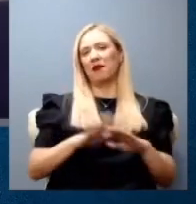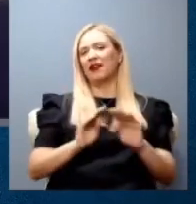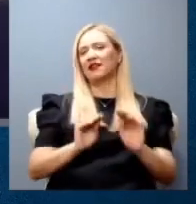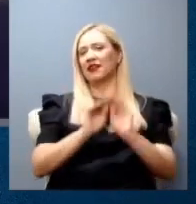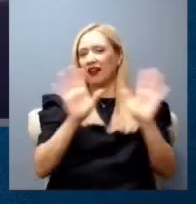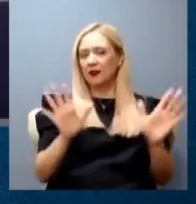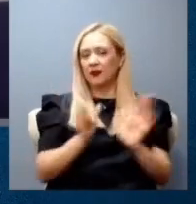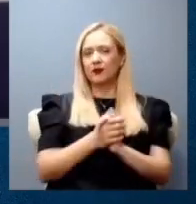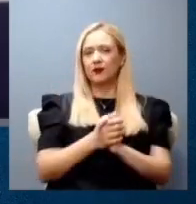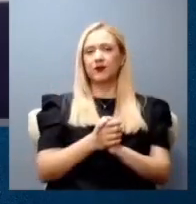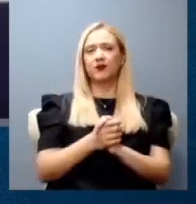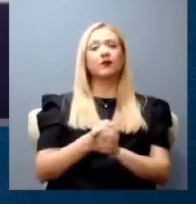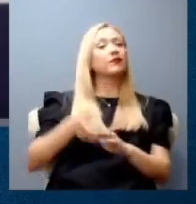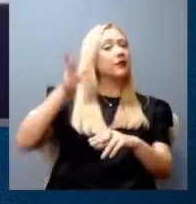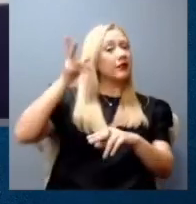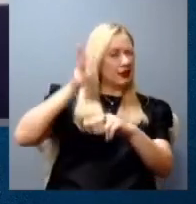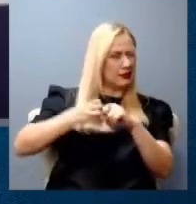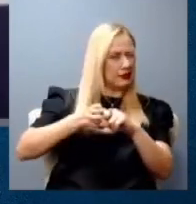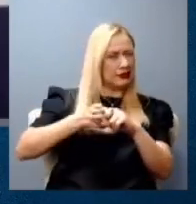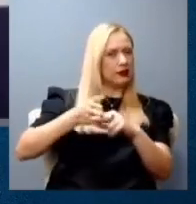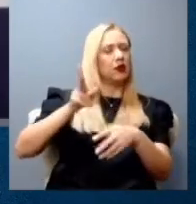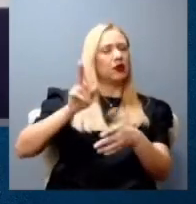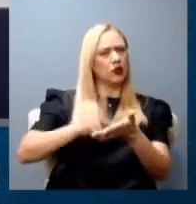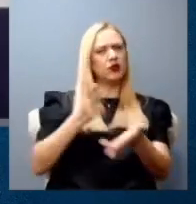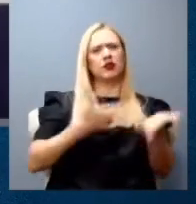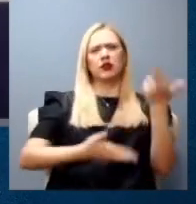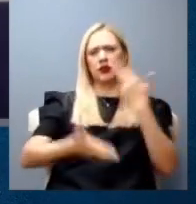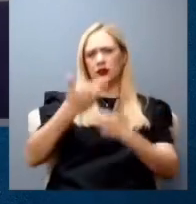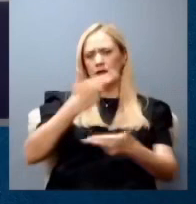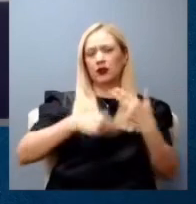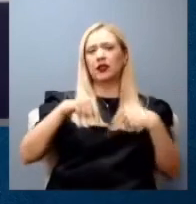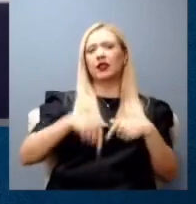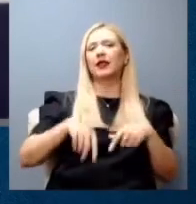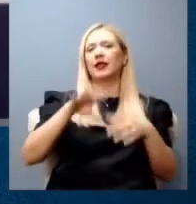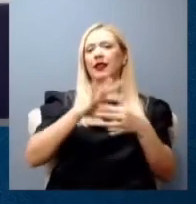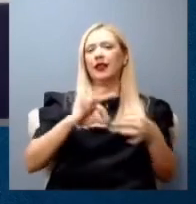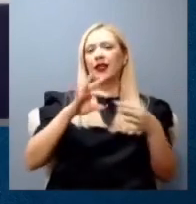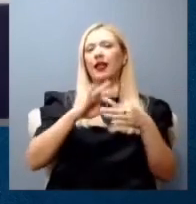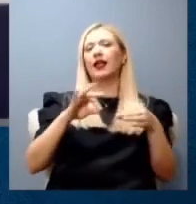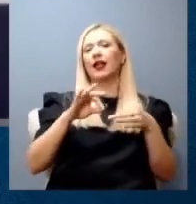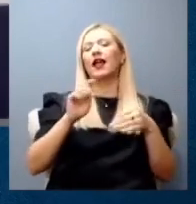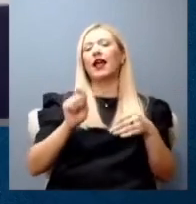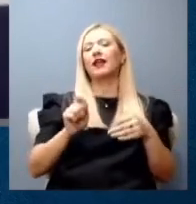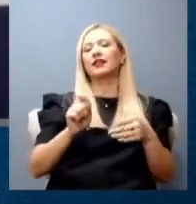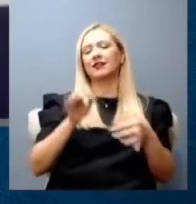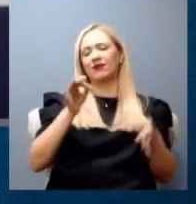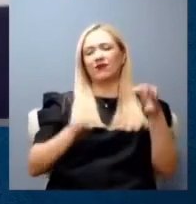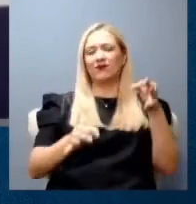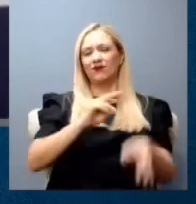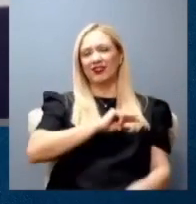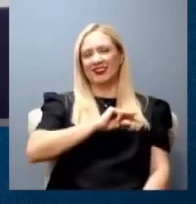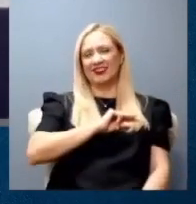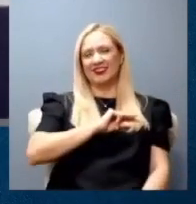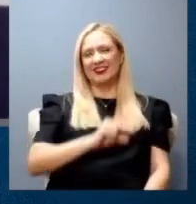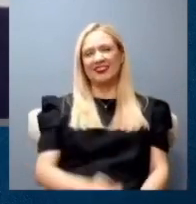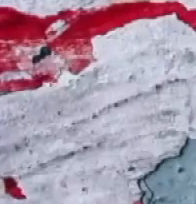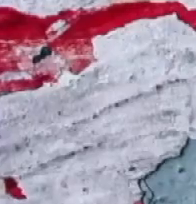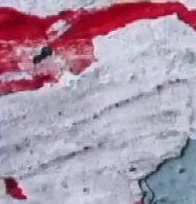Es un momento de hacer un segundo corte. Ya regresamos. Estamos platicando sobre justicia transicional.